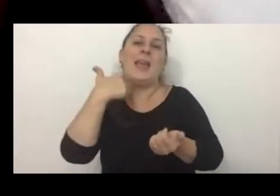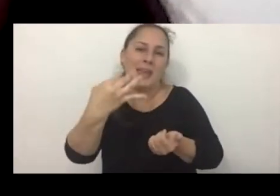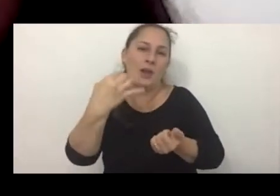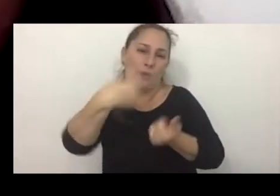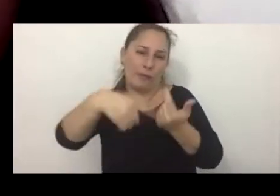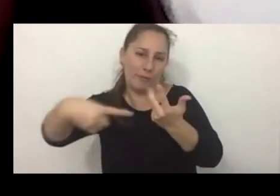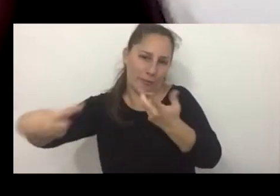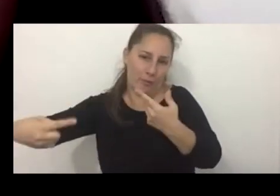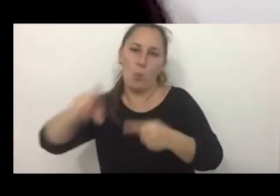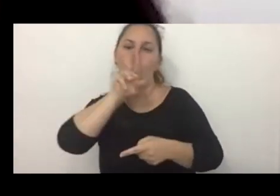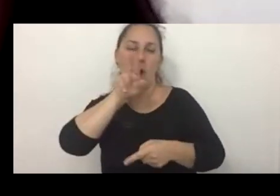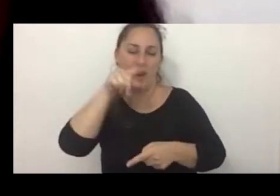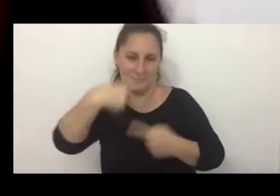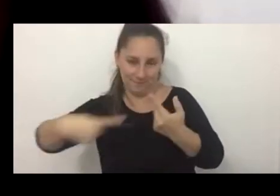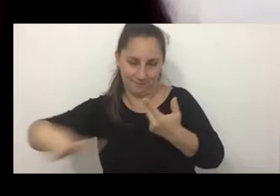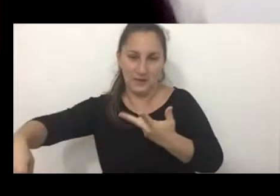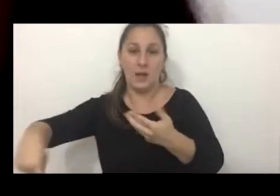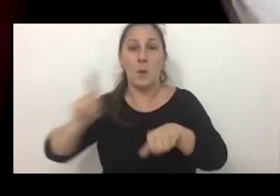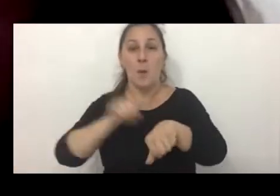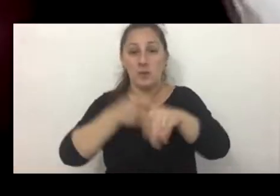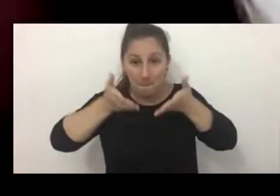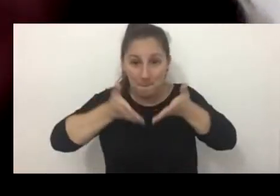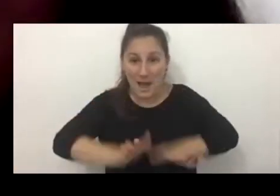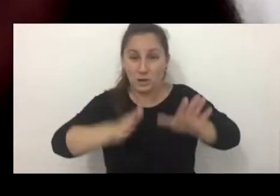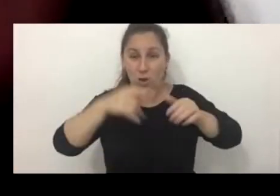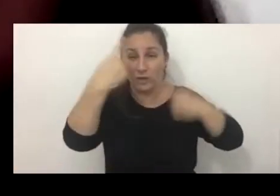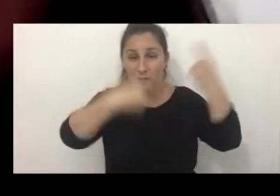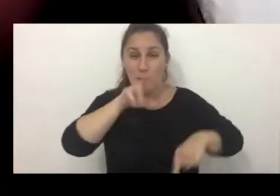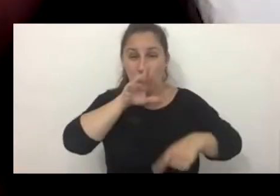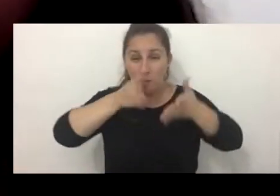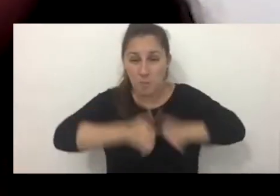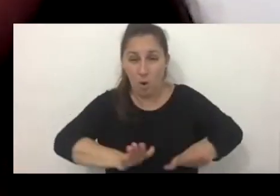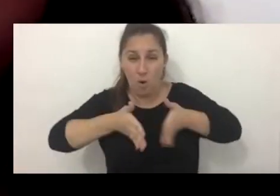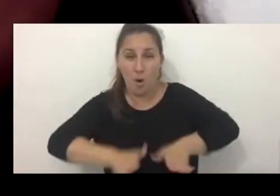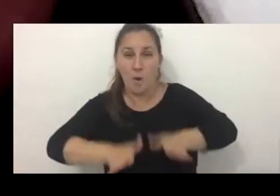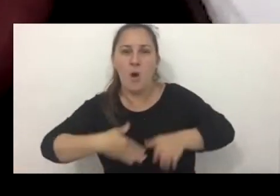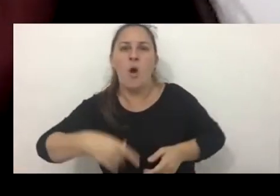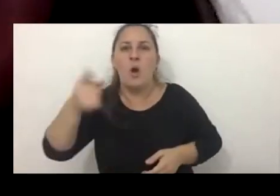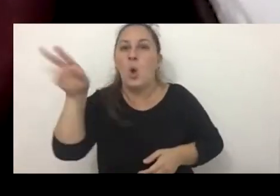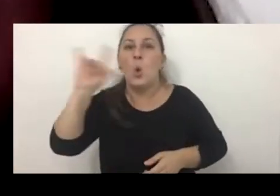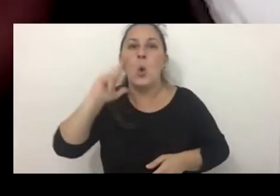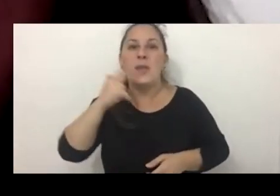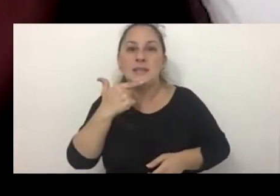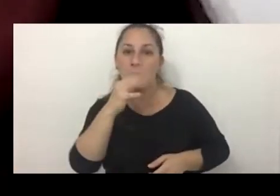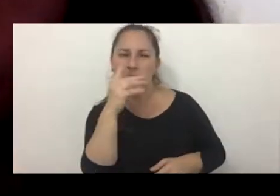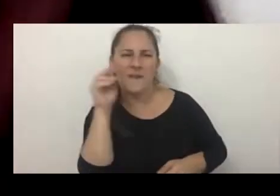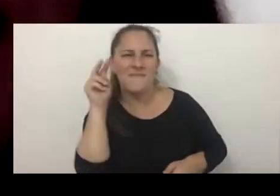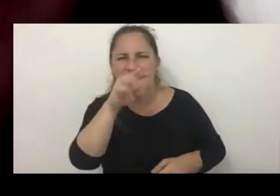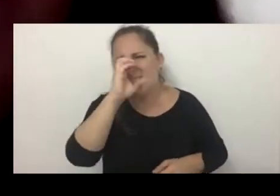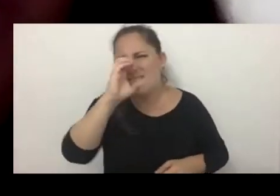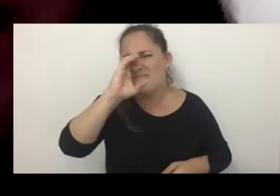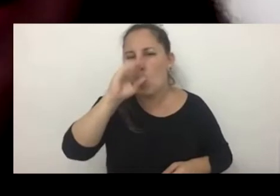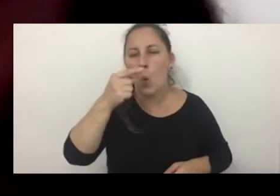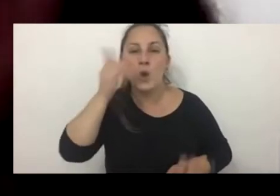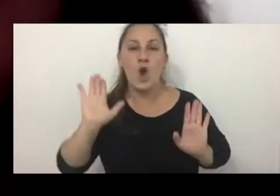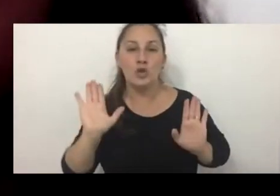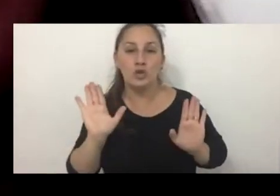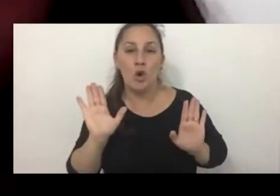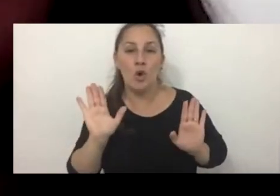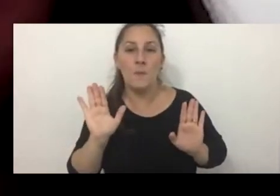el parto de los hijos de Luis XIV, ¿no? Uno de los reyes de Francia, que era bastante curioso de esto, de